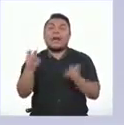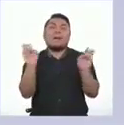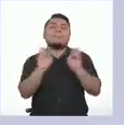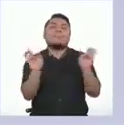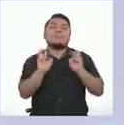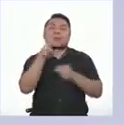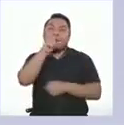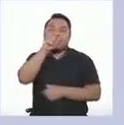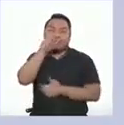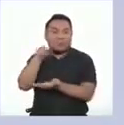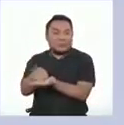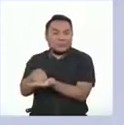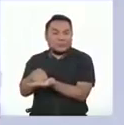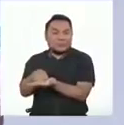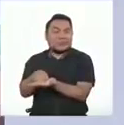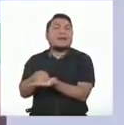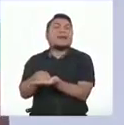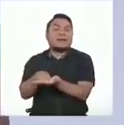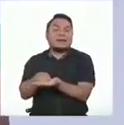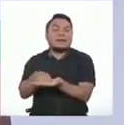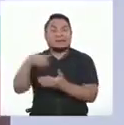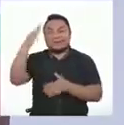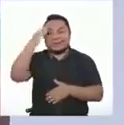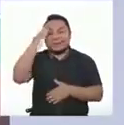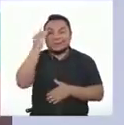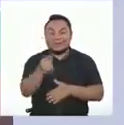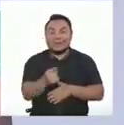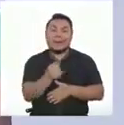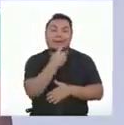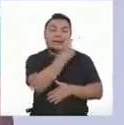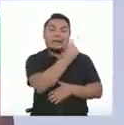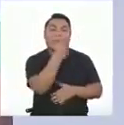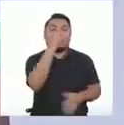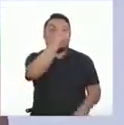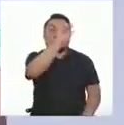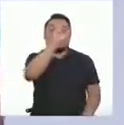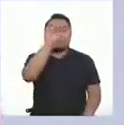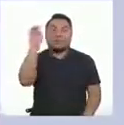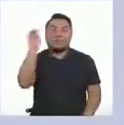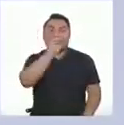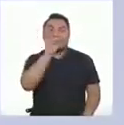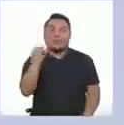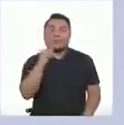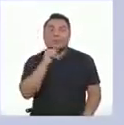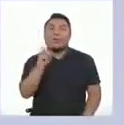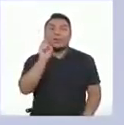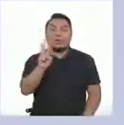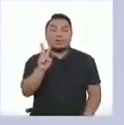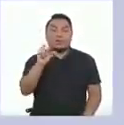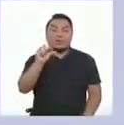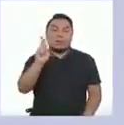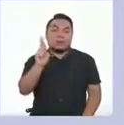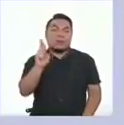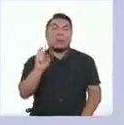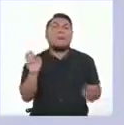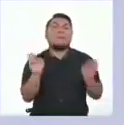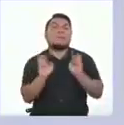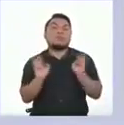proteína en el pollo. Y también sabemos que cada cuadradito equivale a 2 gramos de